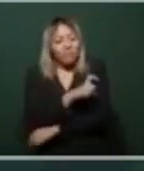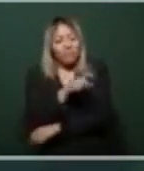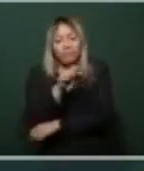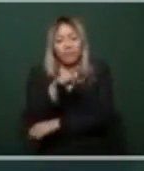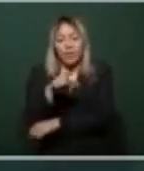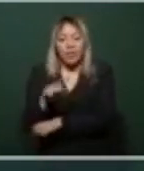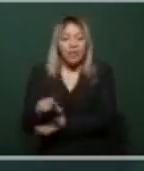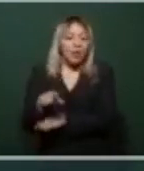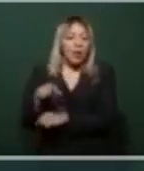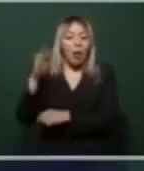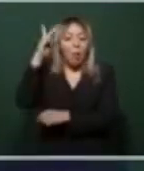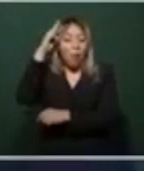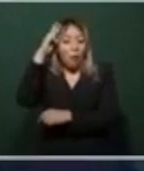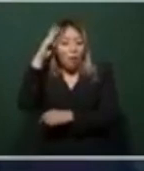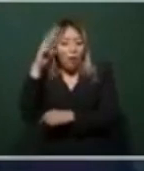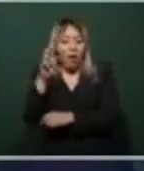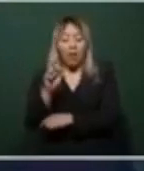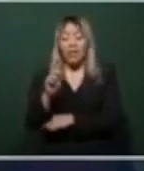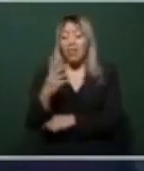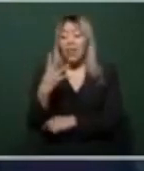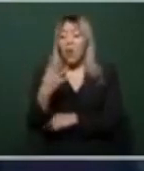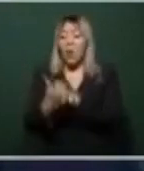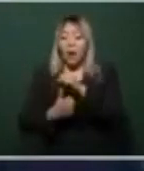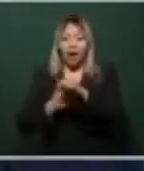Porfiriato fueron 34.